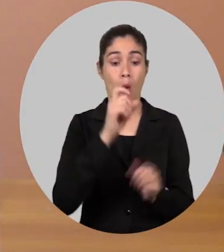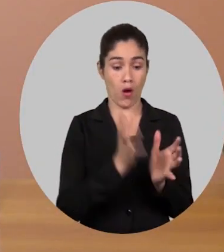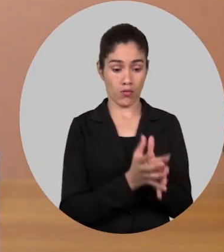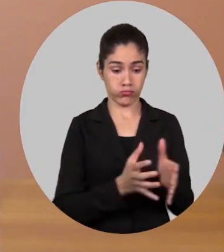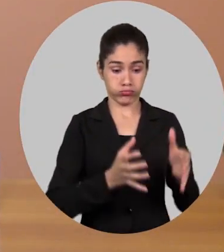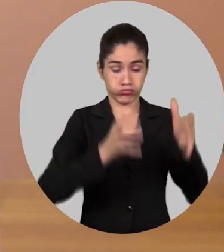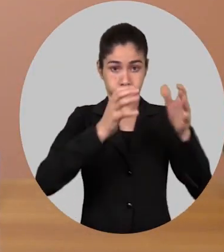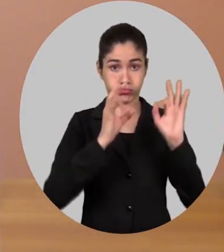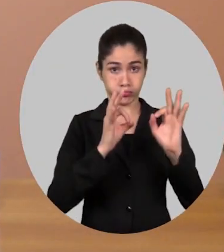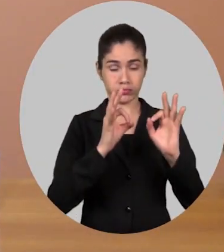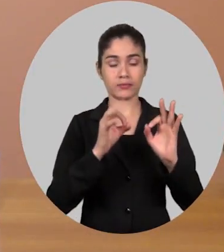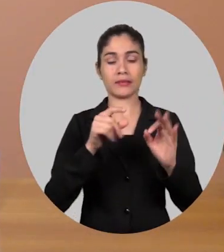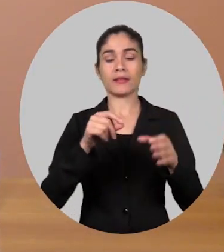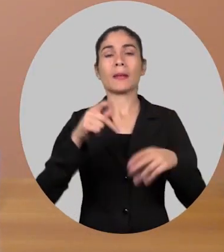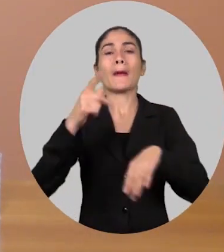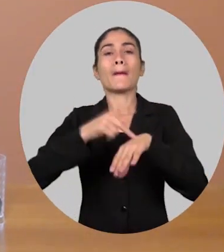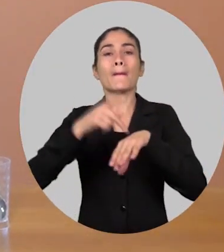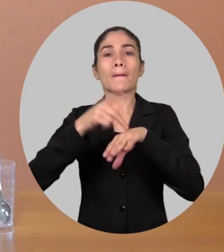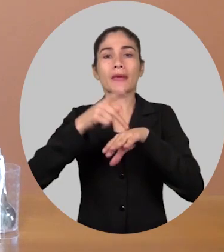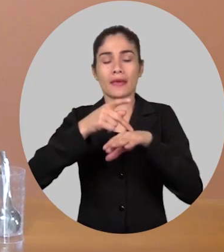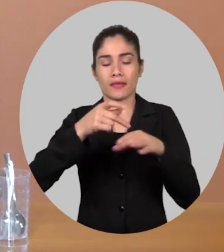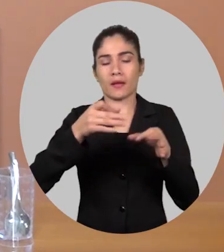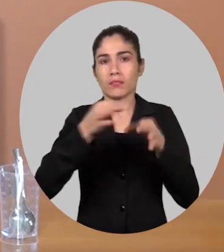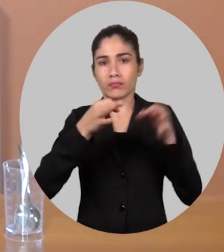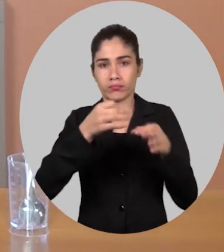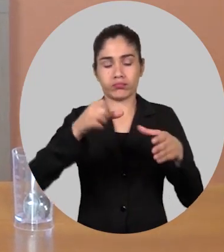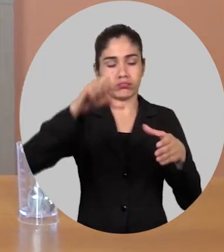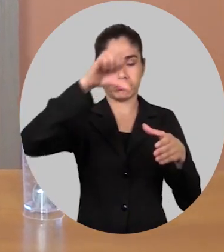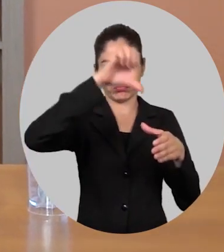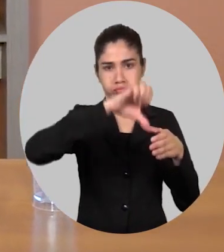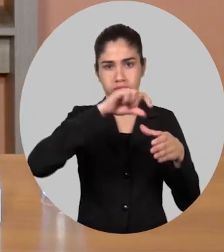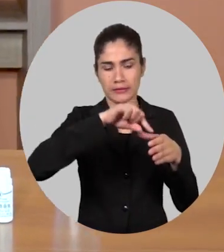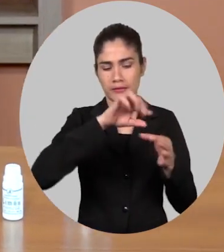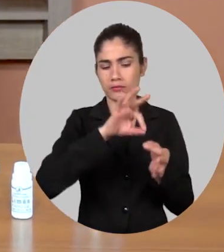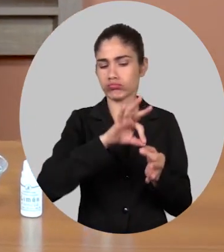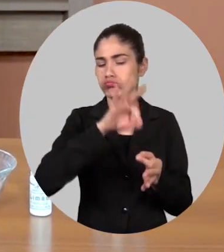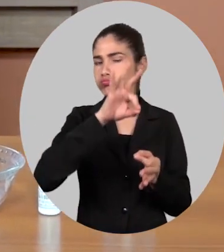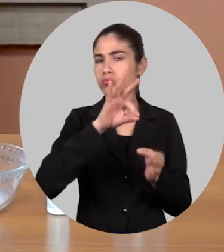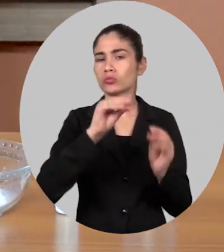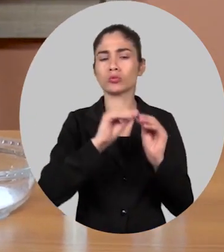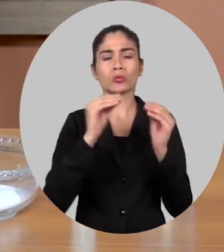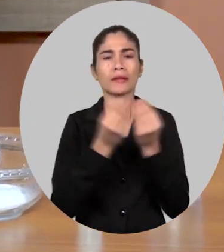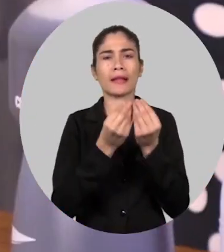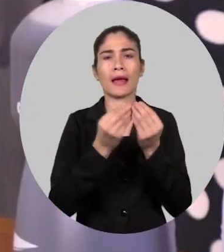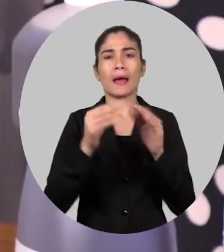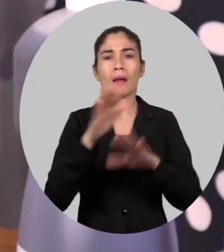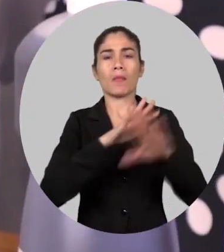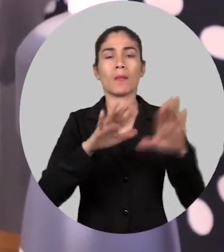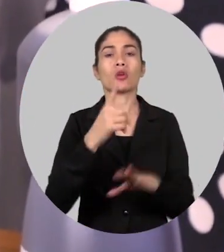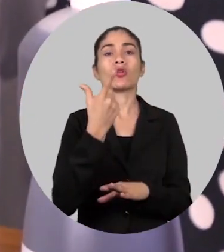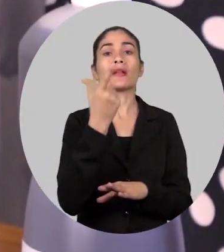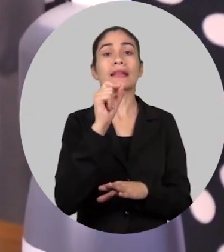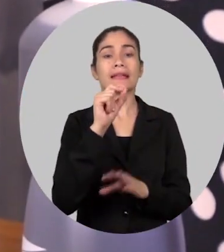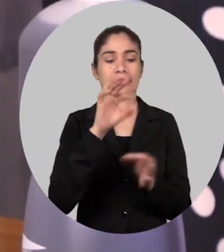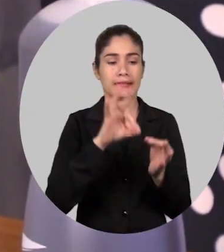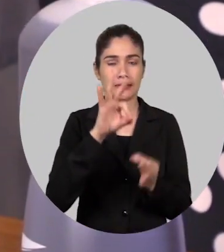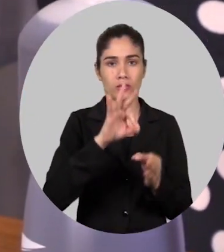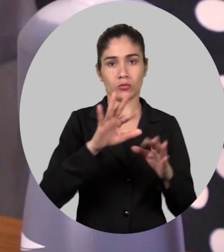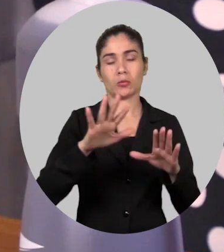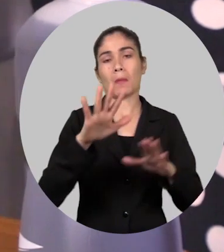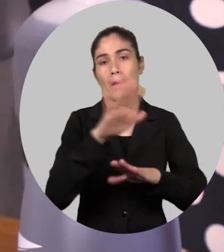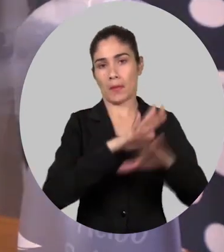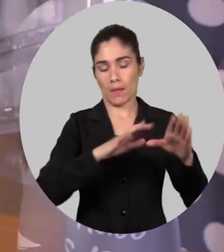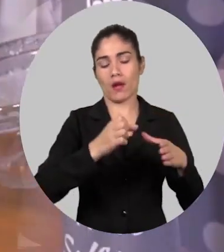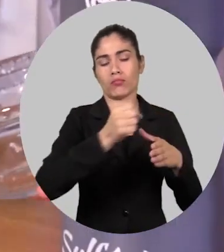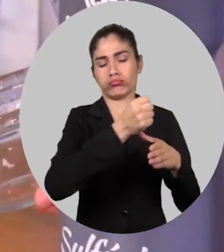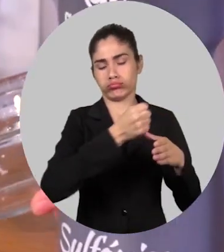Primerito le vamos a agregar la soda cáustica que tenemos acá, que viene cantidad exacta en el kit para un preparado de 10